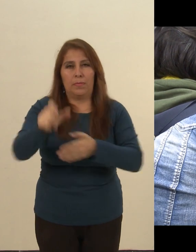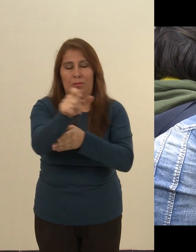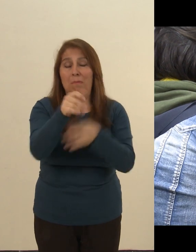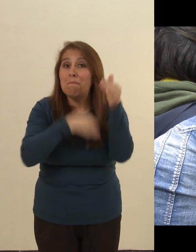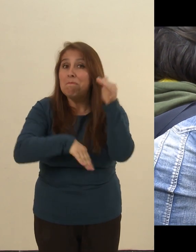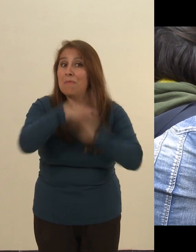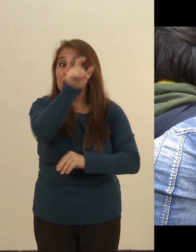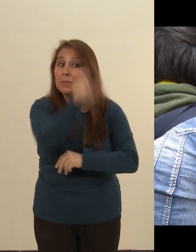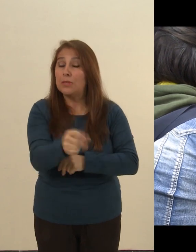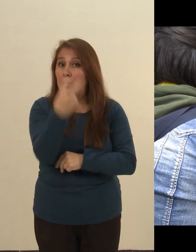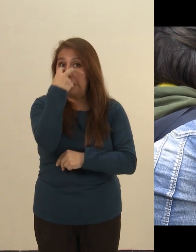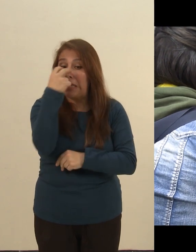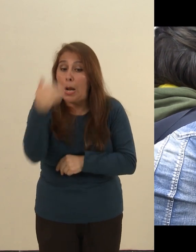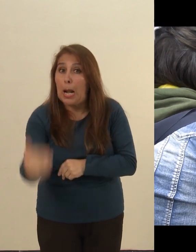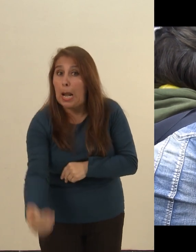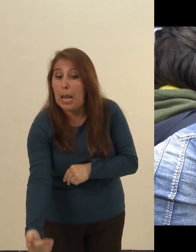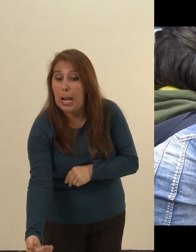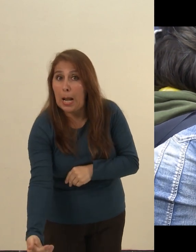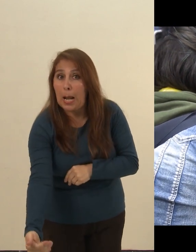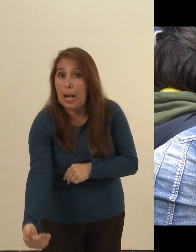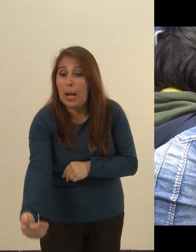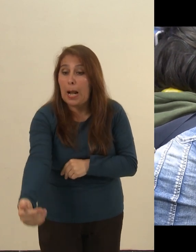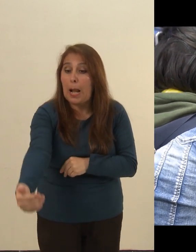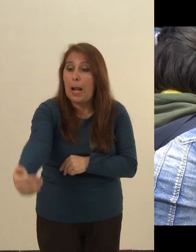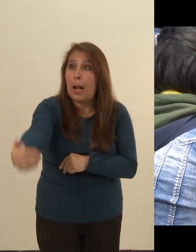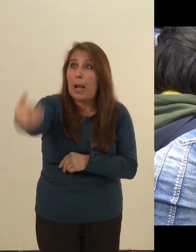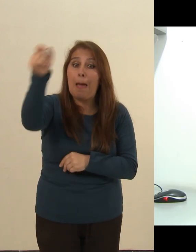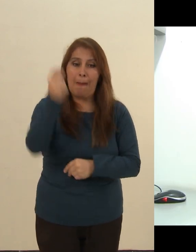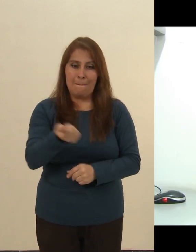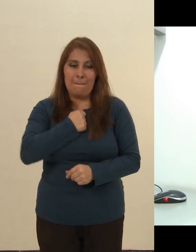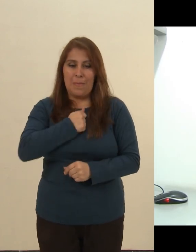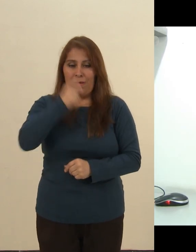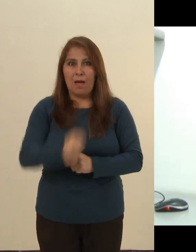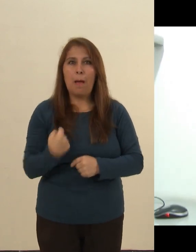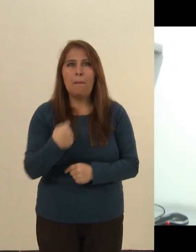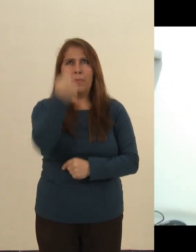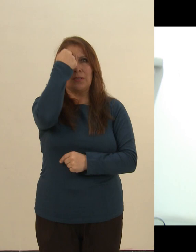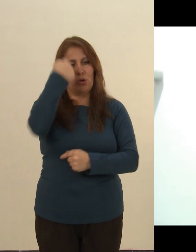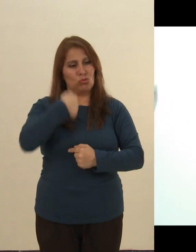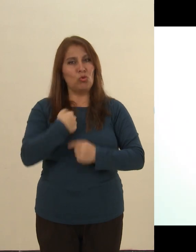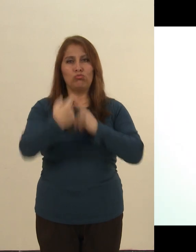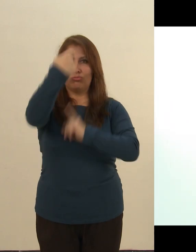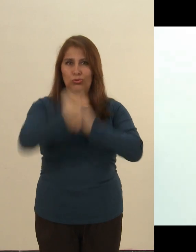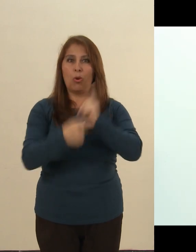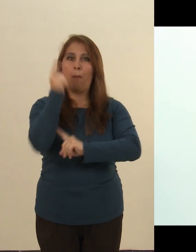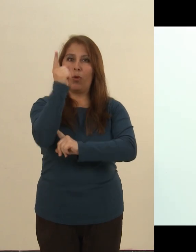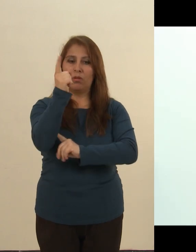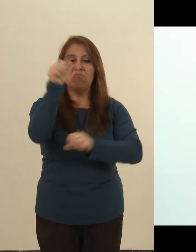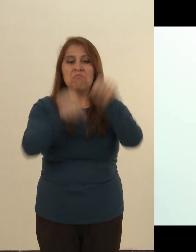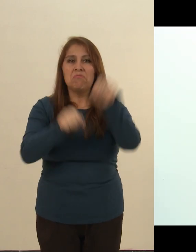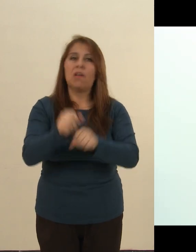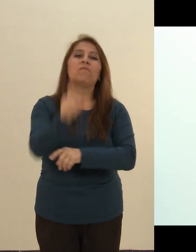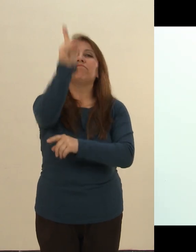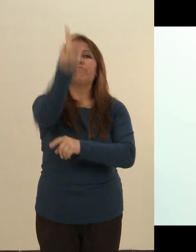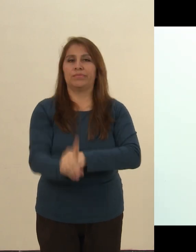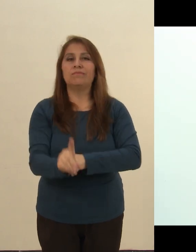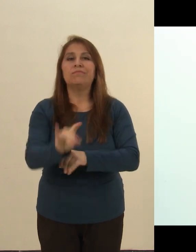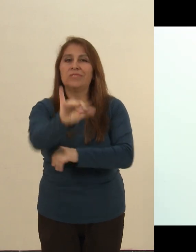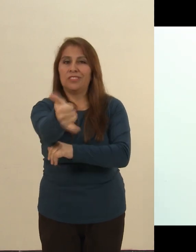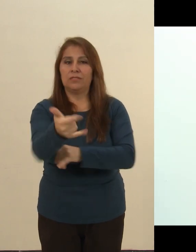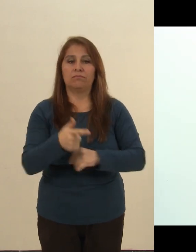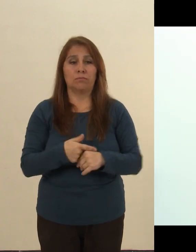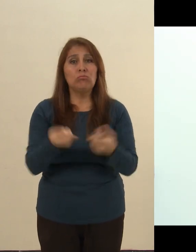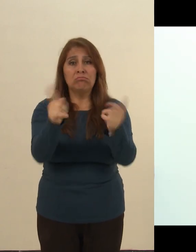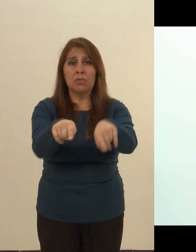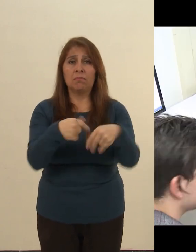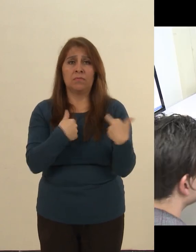general, pero la persona con discapacidad visual desde niño, debe concebirse como un sujeto político, un sujeto que toma decisiones, un